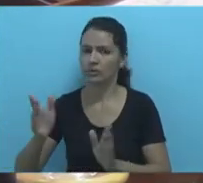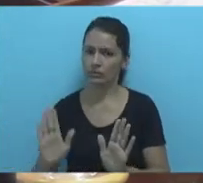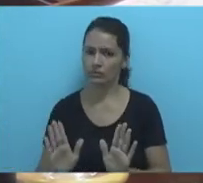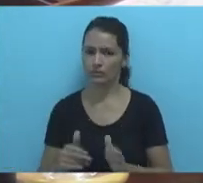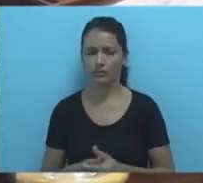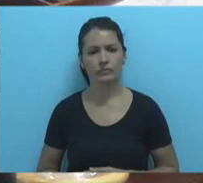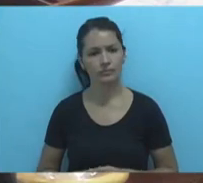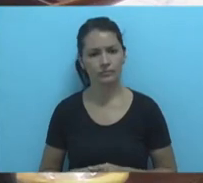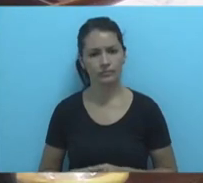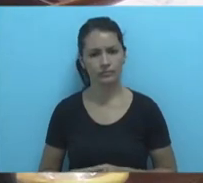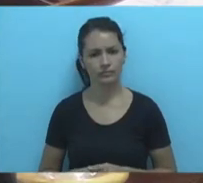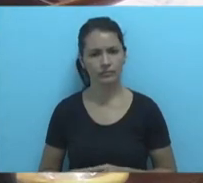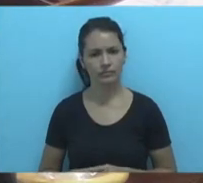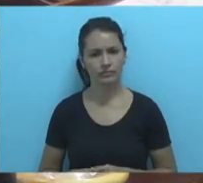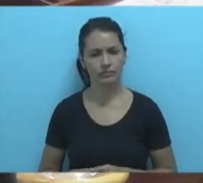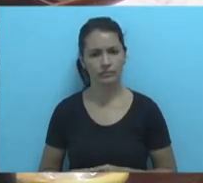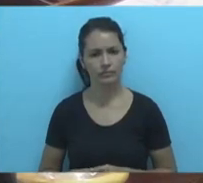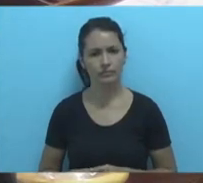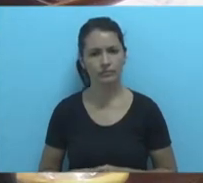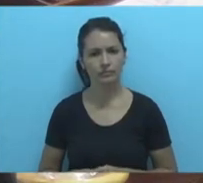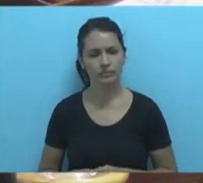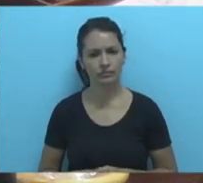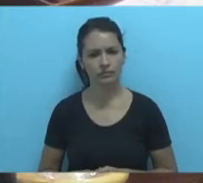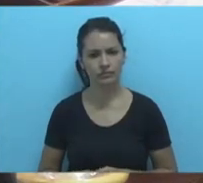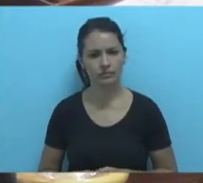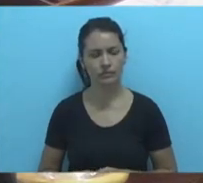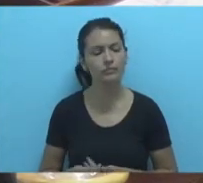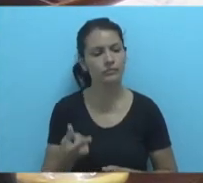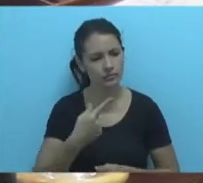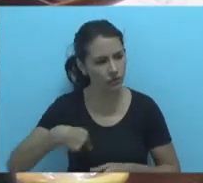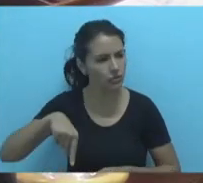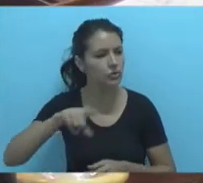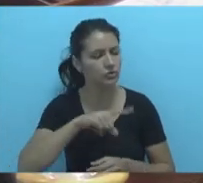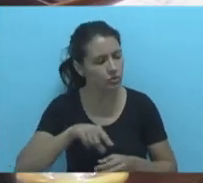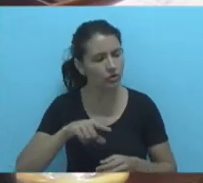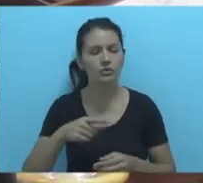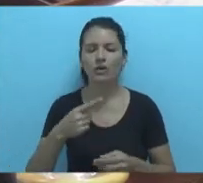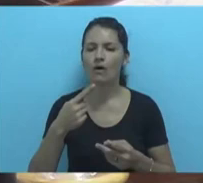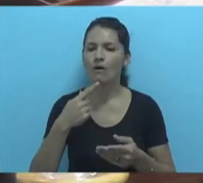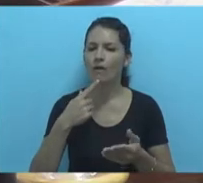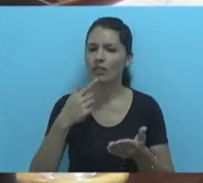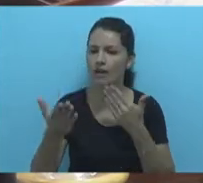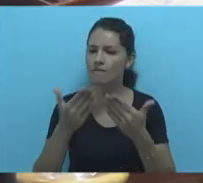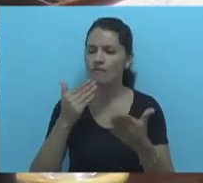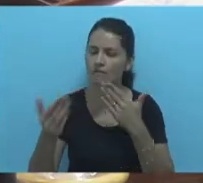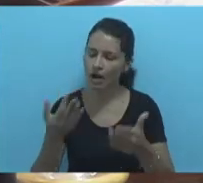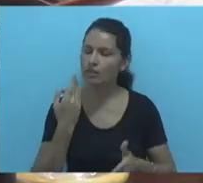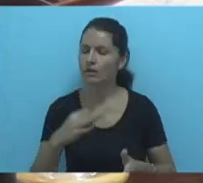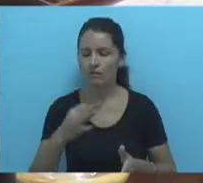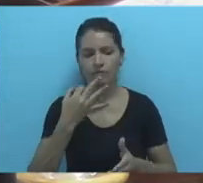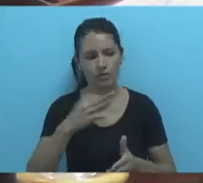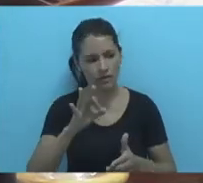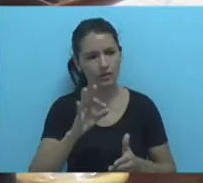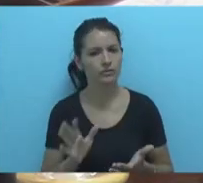en el máximo tribunal de la provincia de Santa Fe. También nos debemos esta discusión en el seno de la legislatura